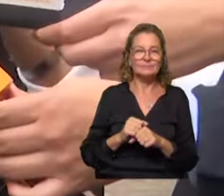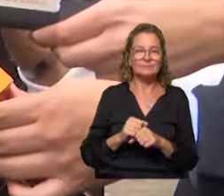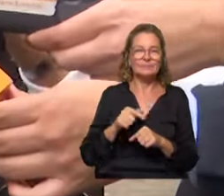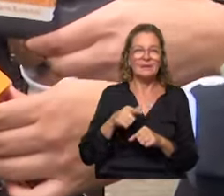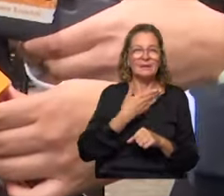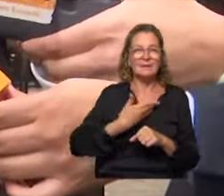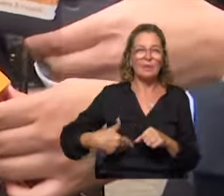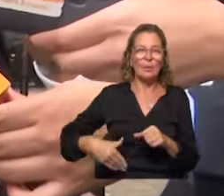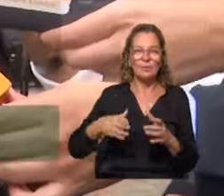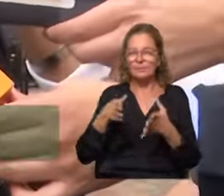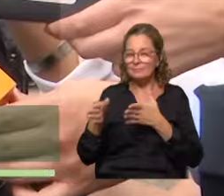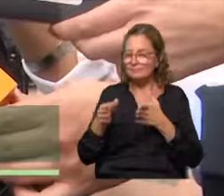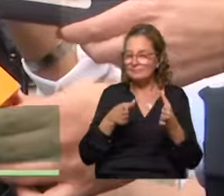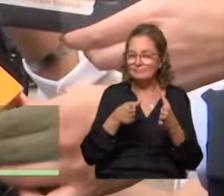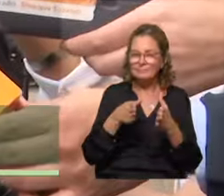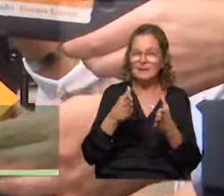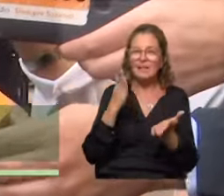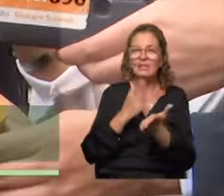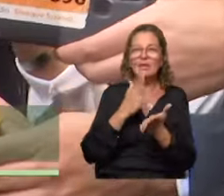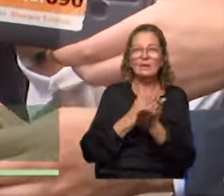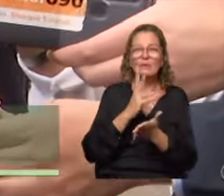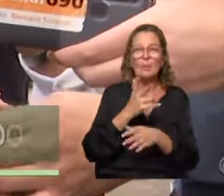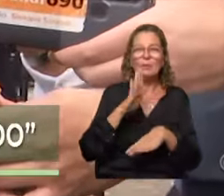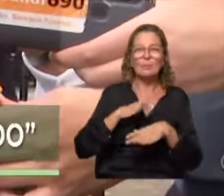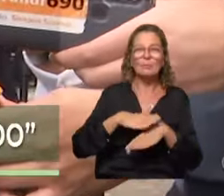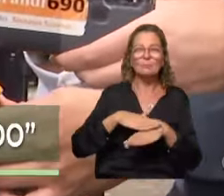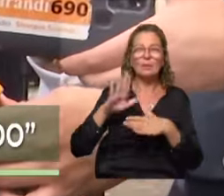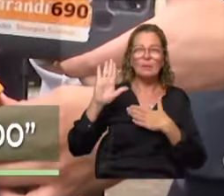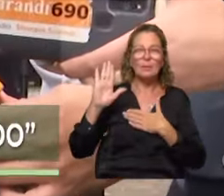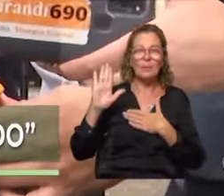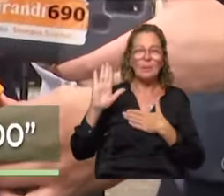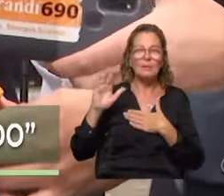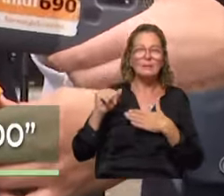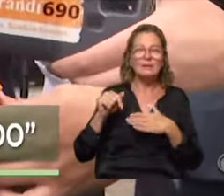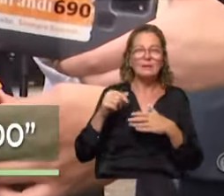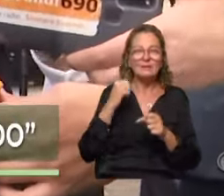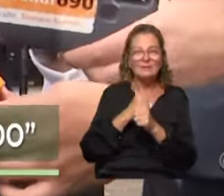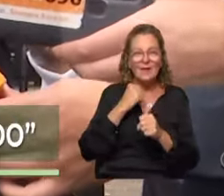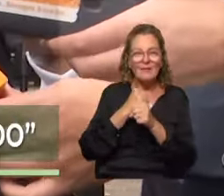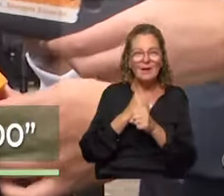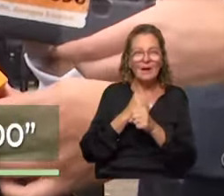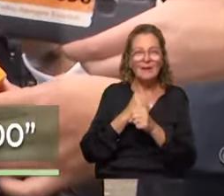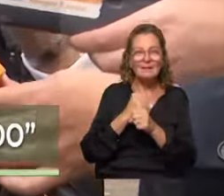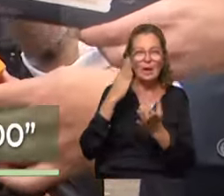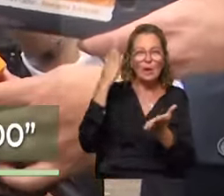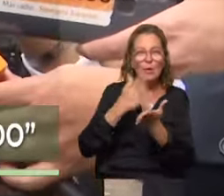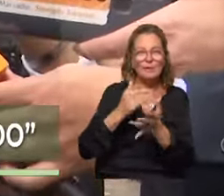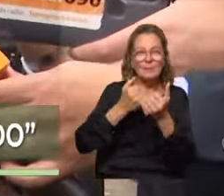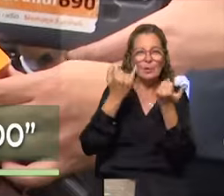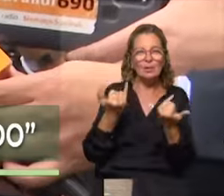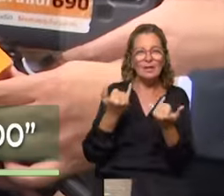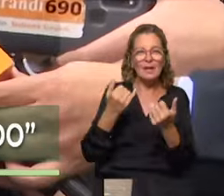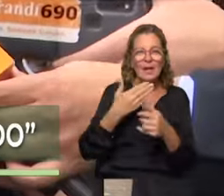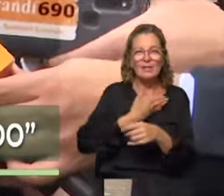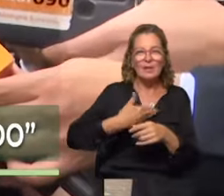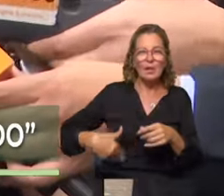Este gobierno ha marcado un rumbo en derechos humanos y es el compromiso de trabajar hasta el último día de gobierno tratando